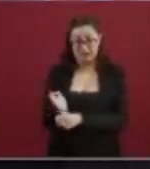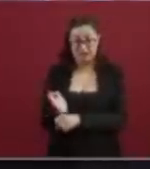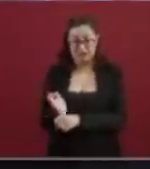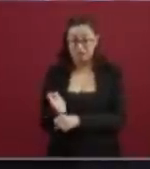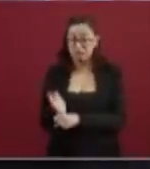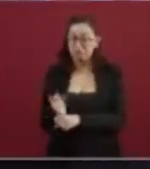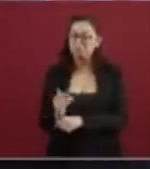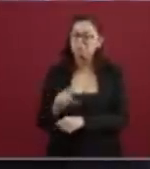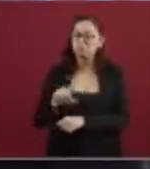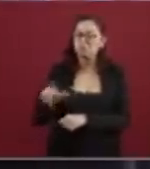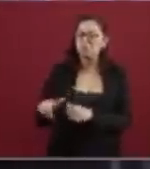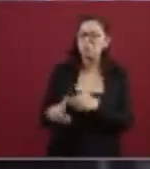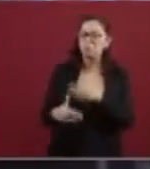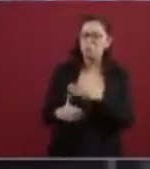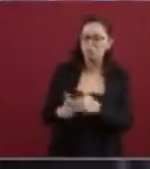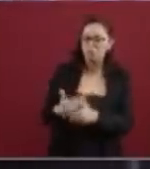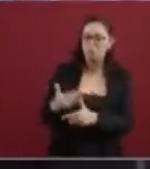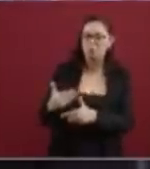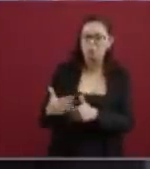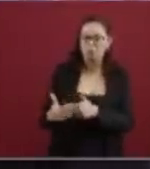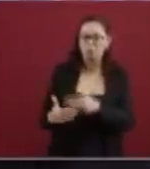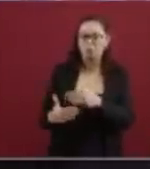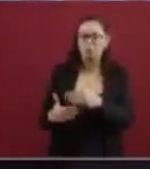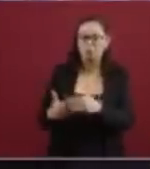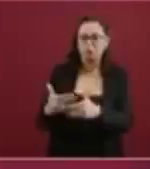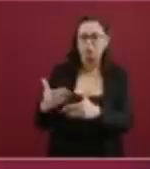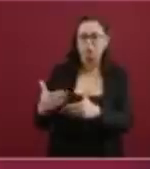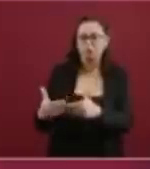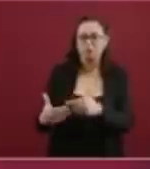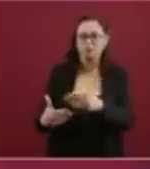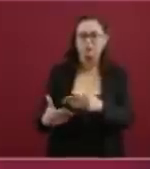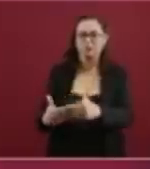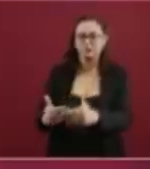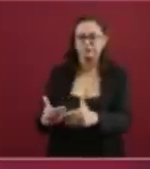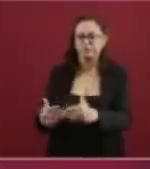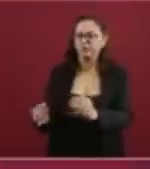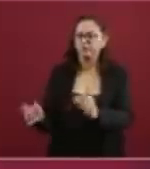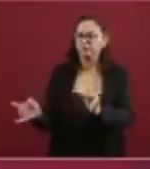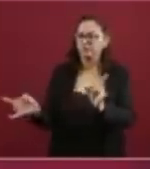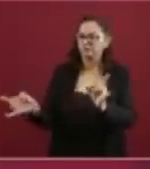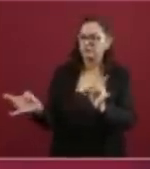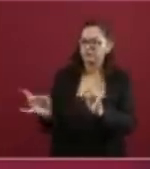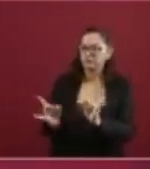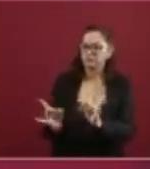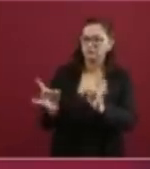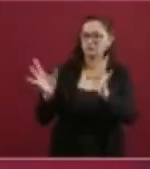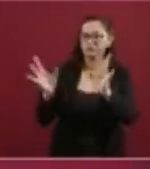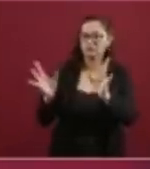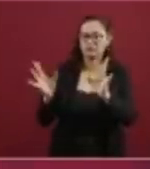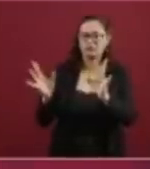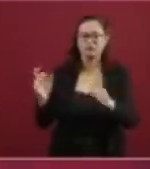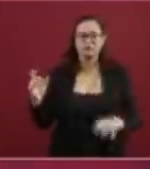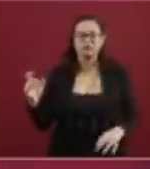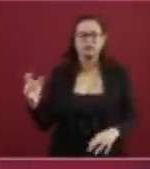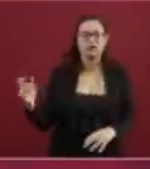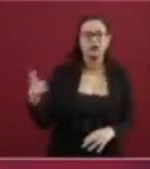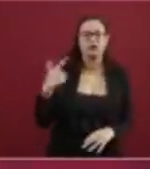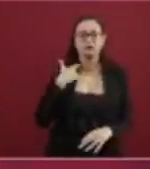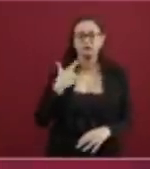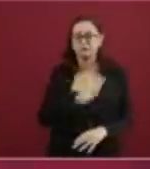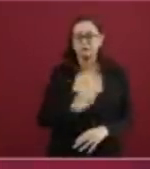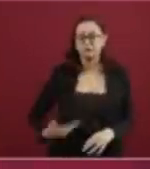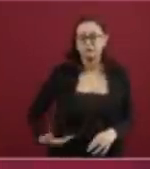Pasa el tiempo, como se presenta una situación parecida con lo del expresidente Fox, pues me